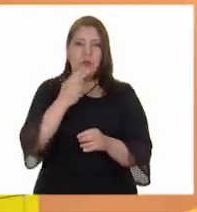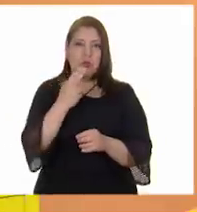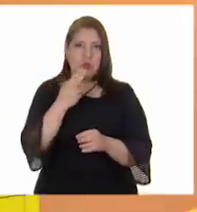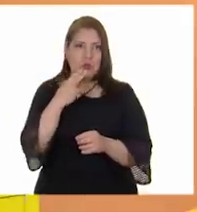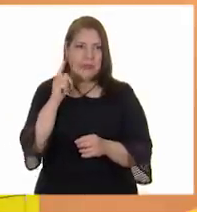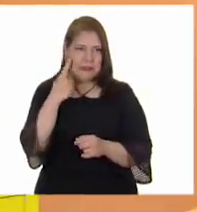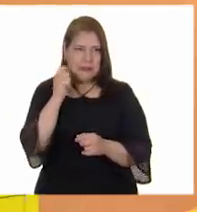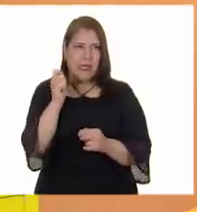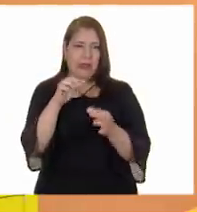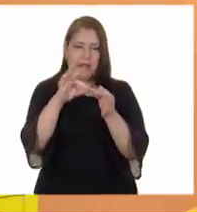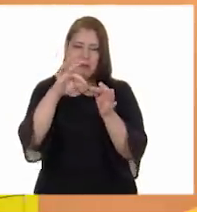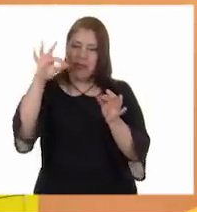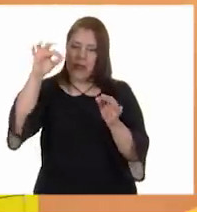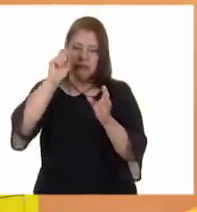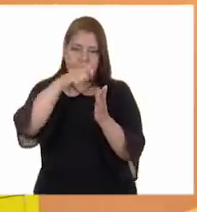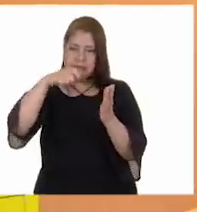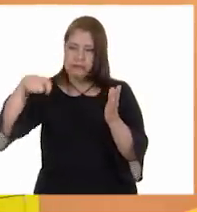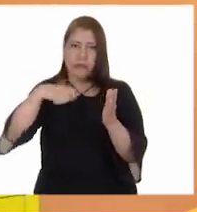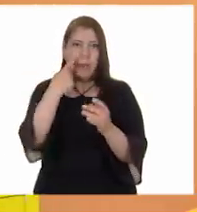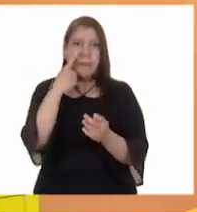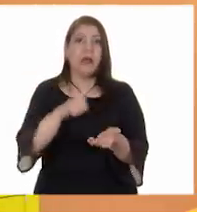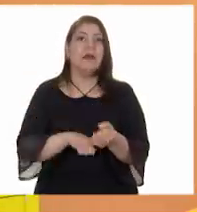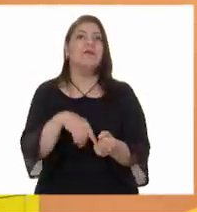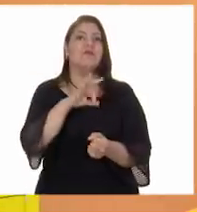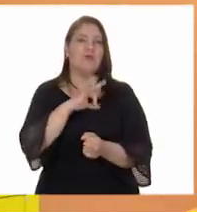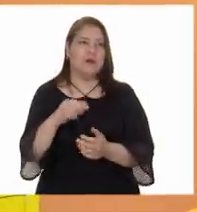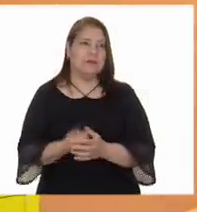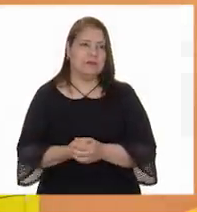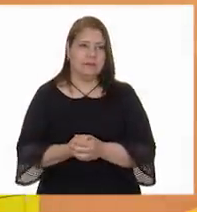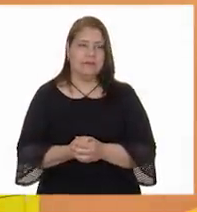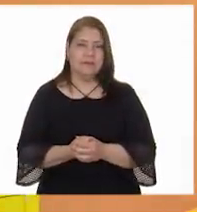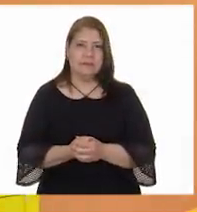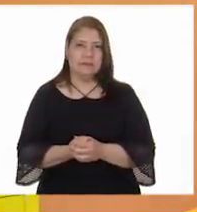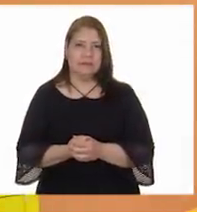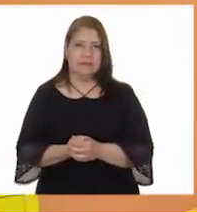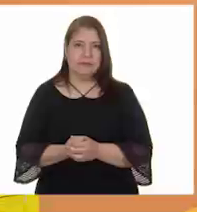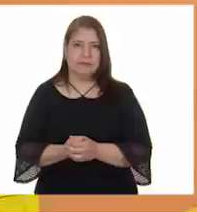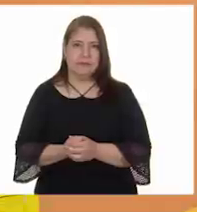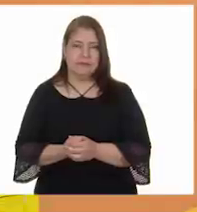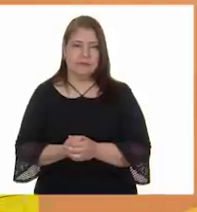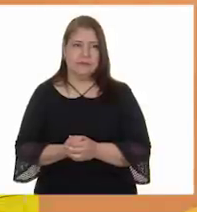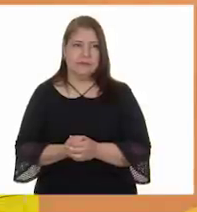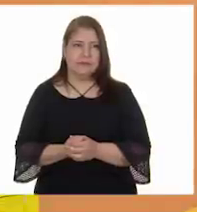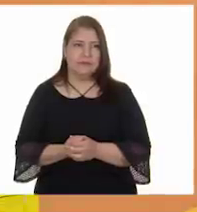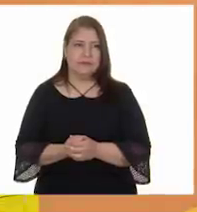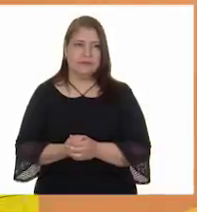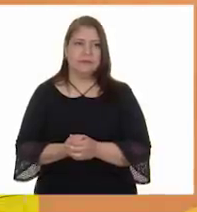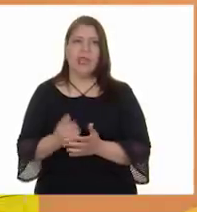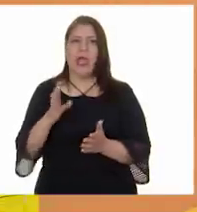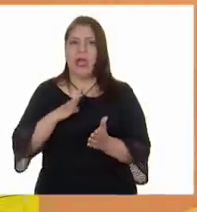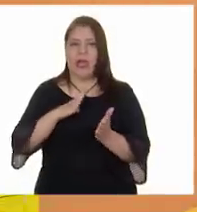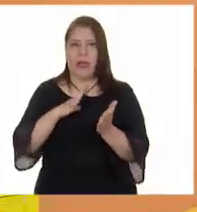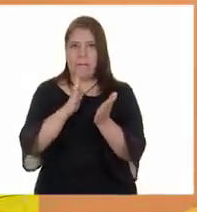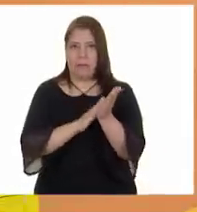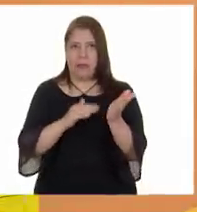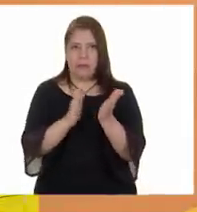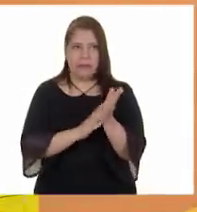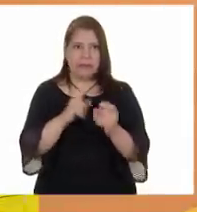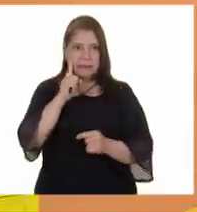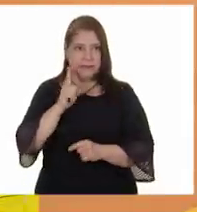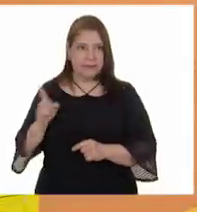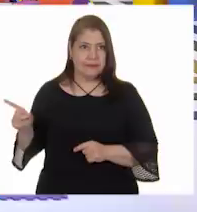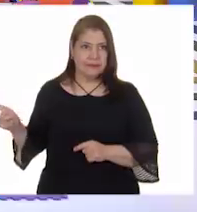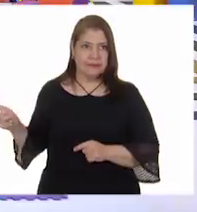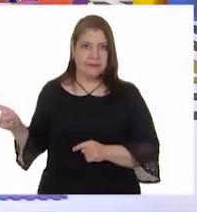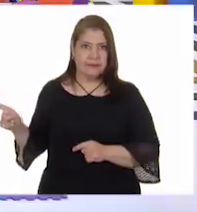pinceles suaves, son pinceles para acuarela. tengo este papel.